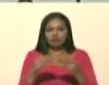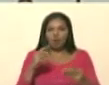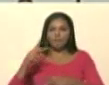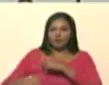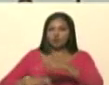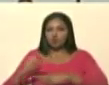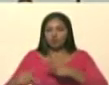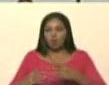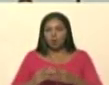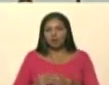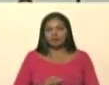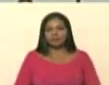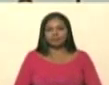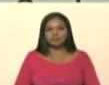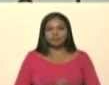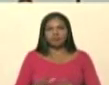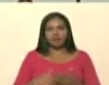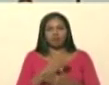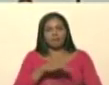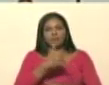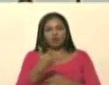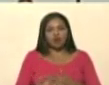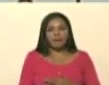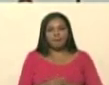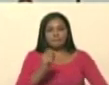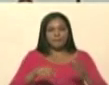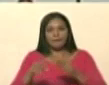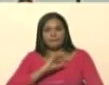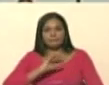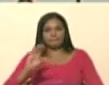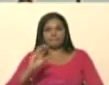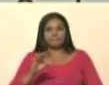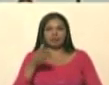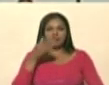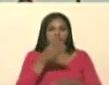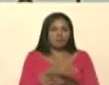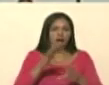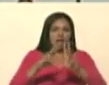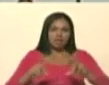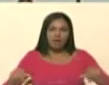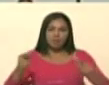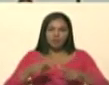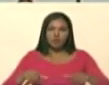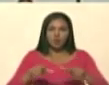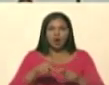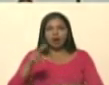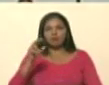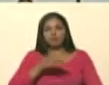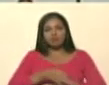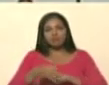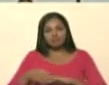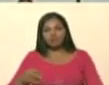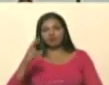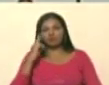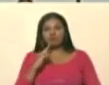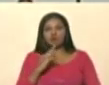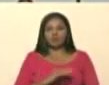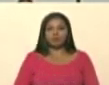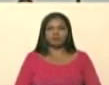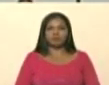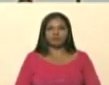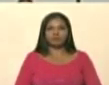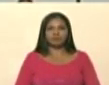en el marco del programa agropatria vall campaña en el municipio simón bolívar allá está